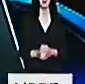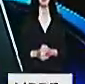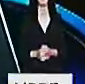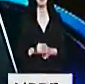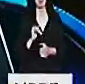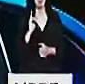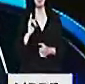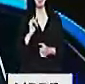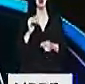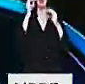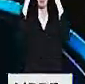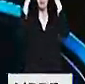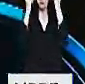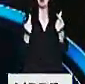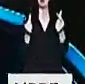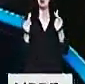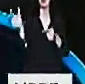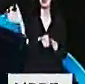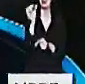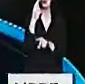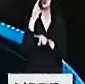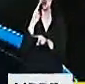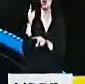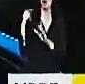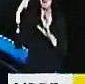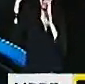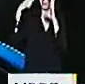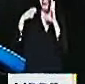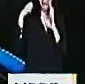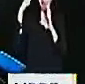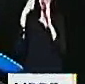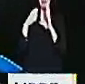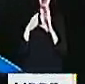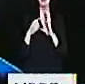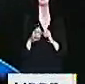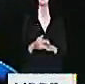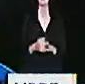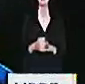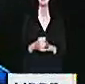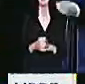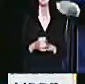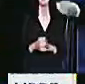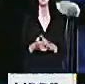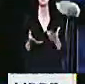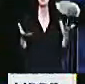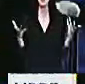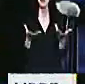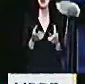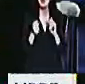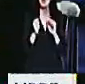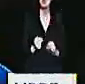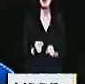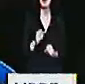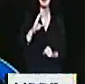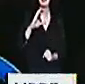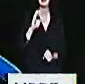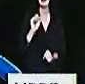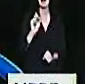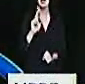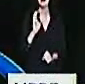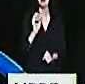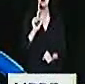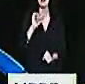Las potencialidades, nos decía Heinrich von Baer, a propósito de lo que estábamos hablando, ¿no? ¿Qué se le puede decir, Carolina, a las personas